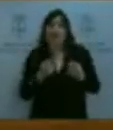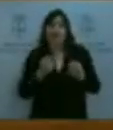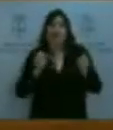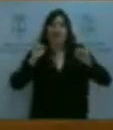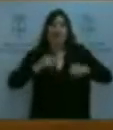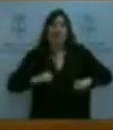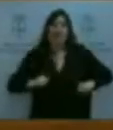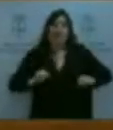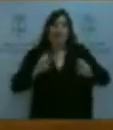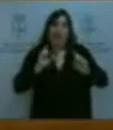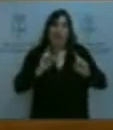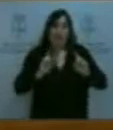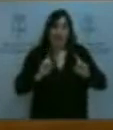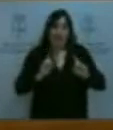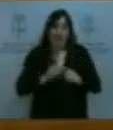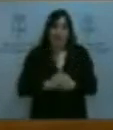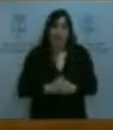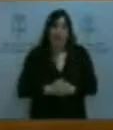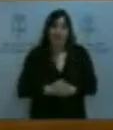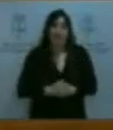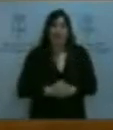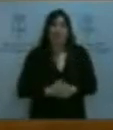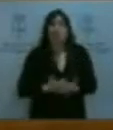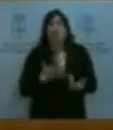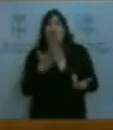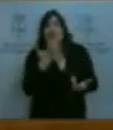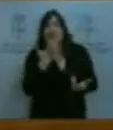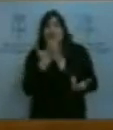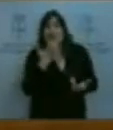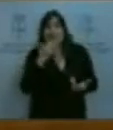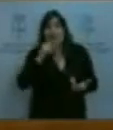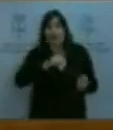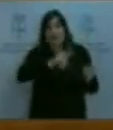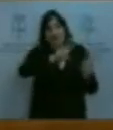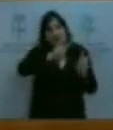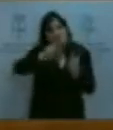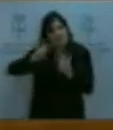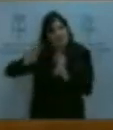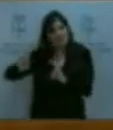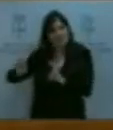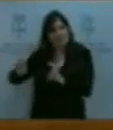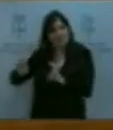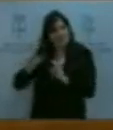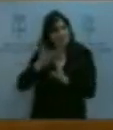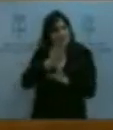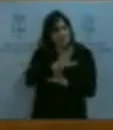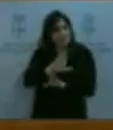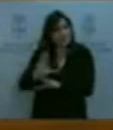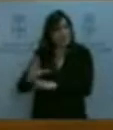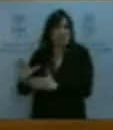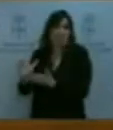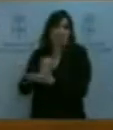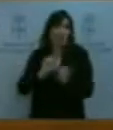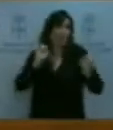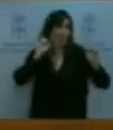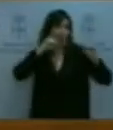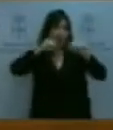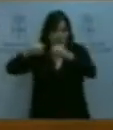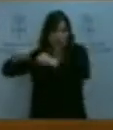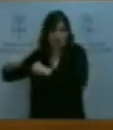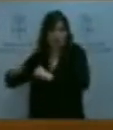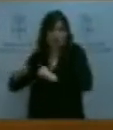seguramente pusiéramos encima de la mesa temas que despiertan unanimidad social en cuanto a exigencias, en cuanto a necesidades, estoy seguro